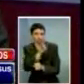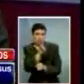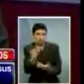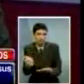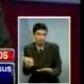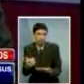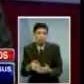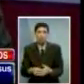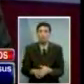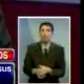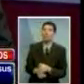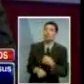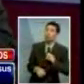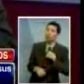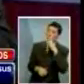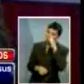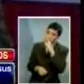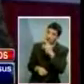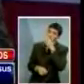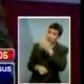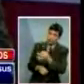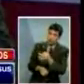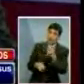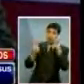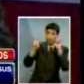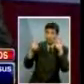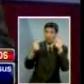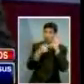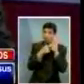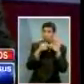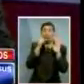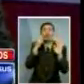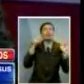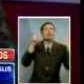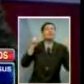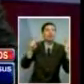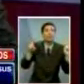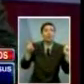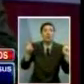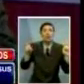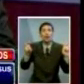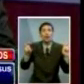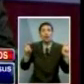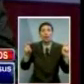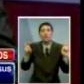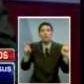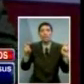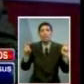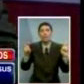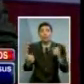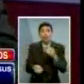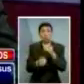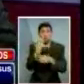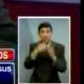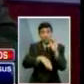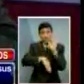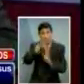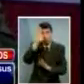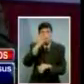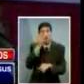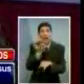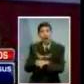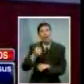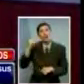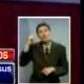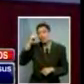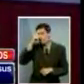insisto con mucho respeto, el punto acá es que evidentemente la nueva mayoría se ha encontrado con una